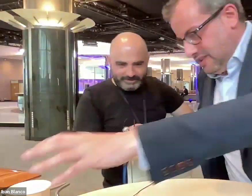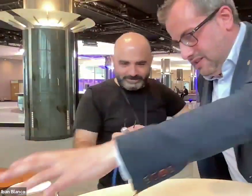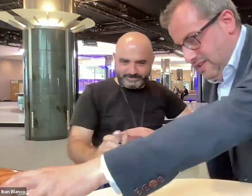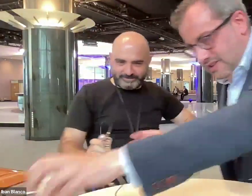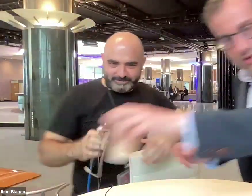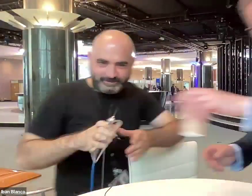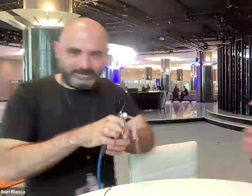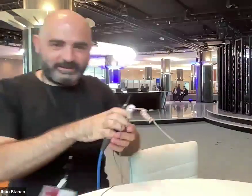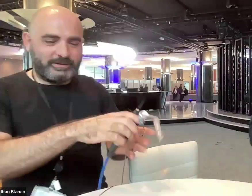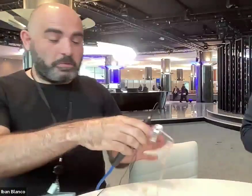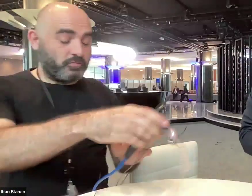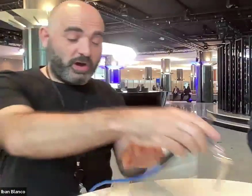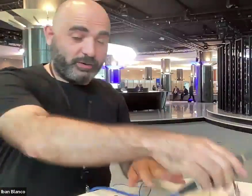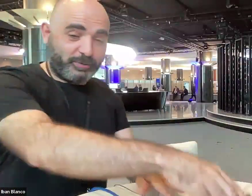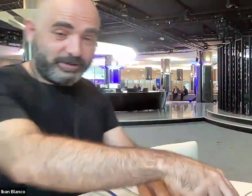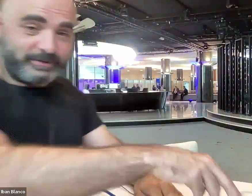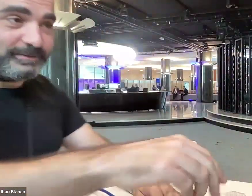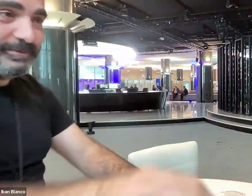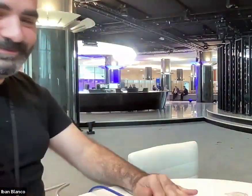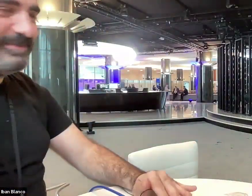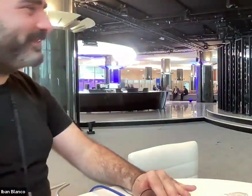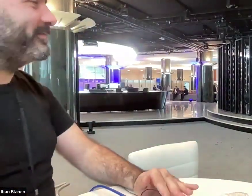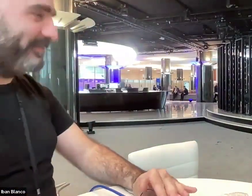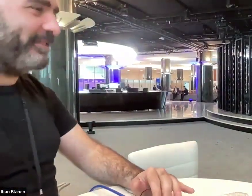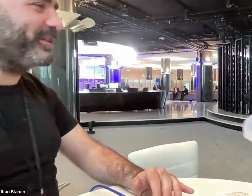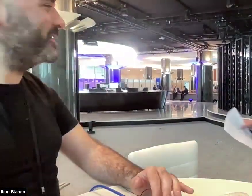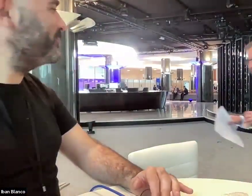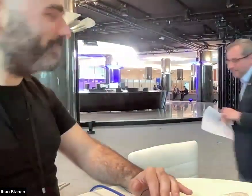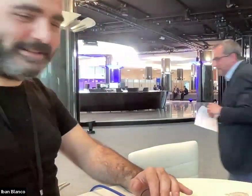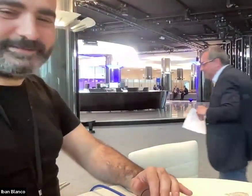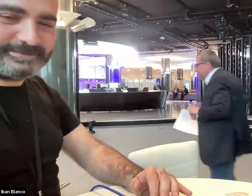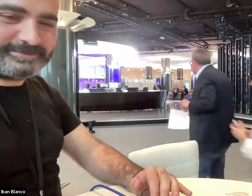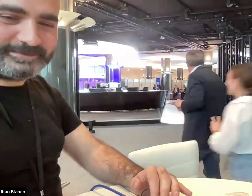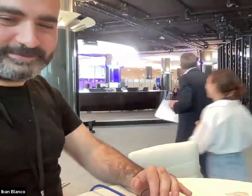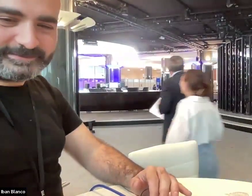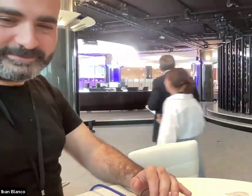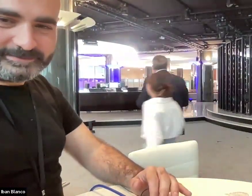Welcome. I'm sorry for the delay. No, no problem. Have a nice day, bye-bye. Bye.